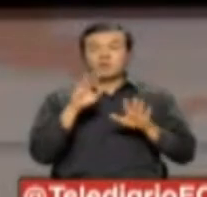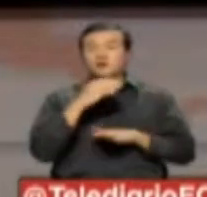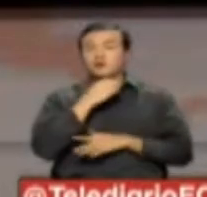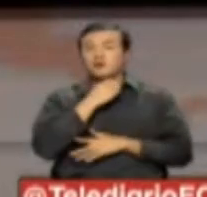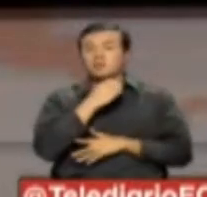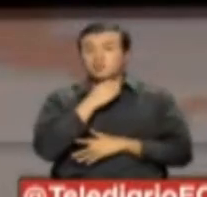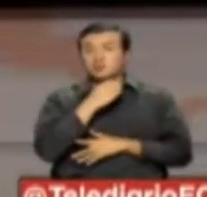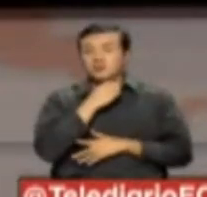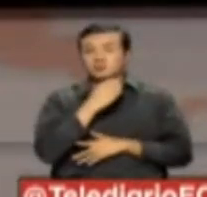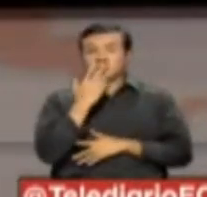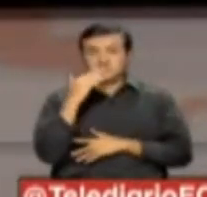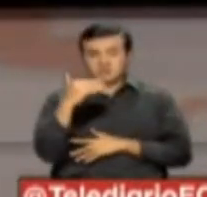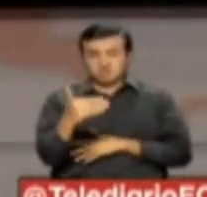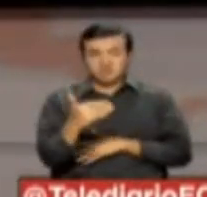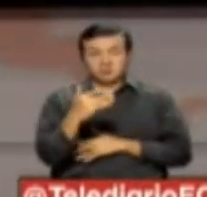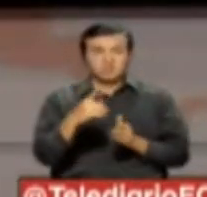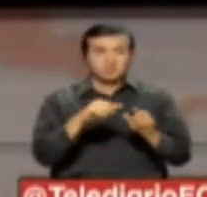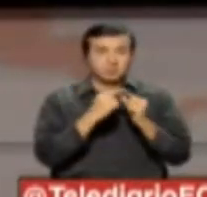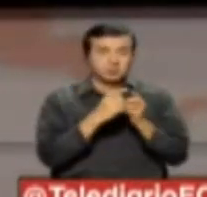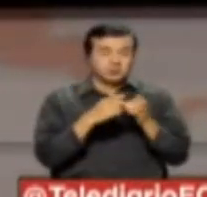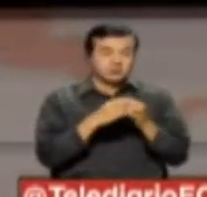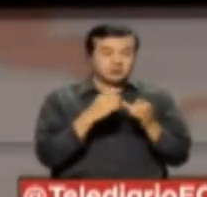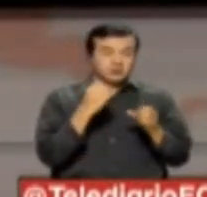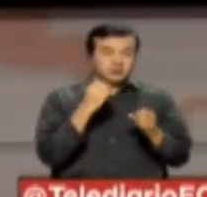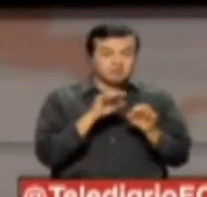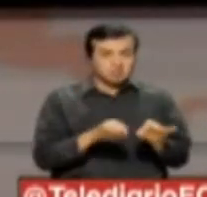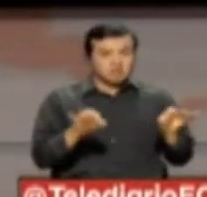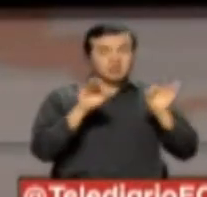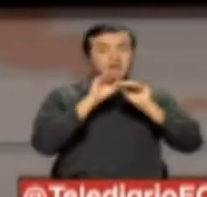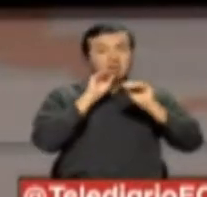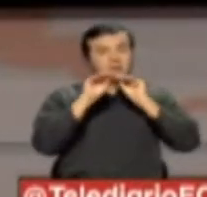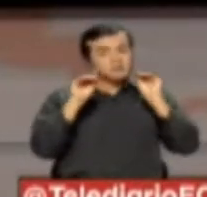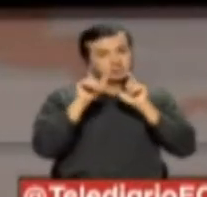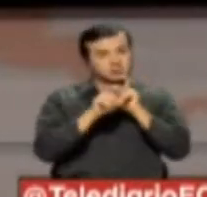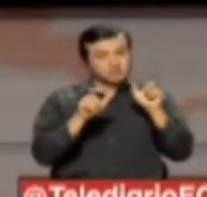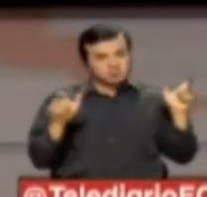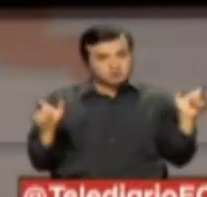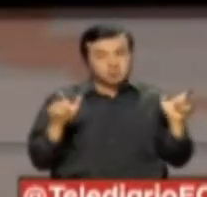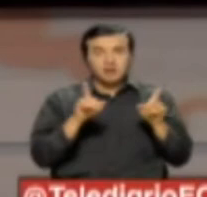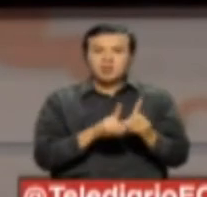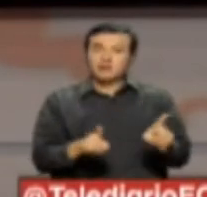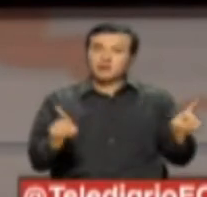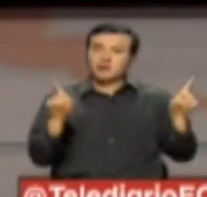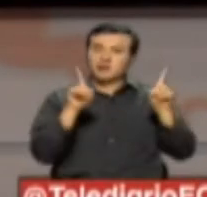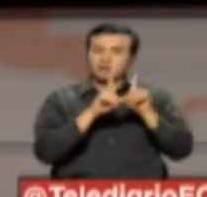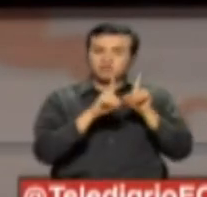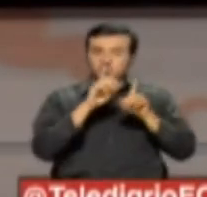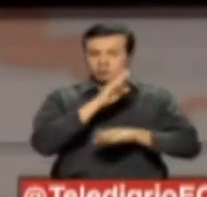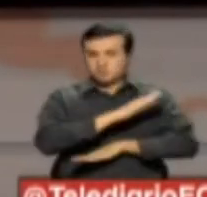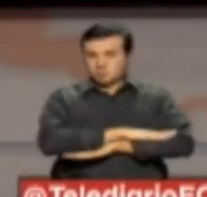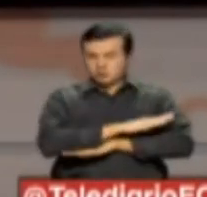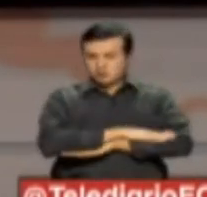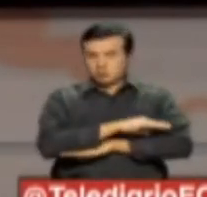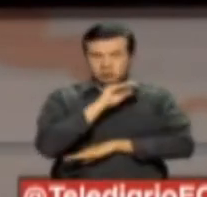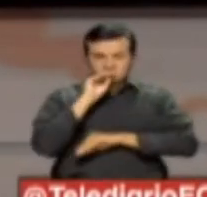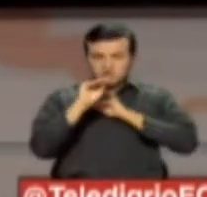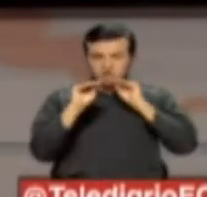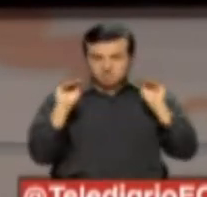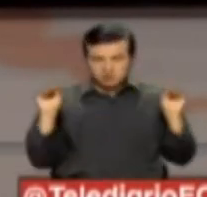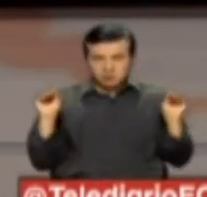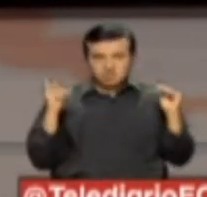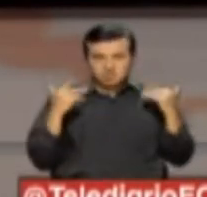y luego en las mesas temáticas obviamente es muy importante que consignen los datos dentro de la plataforma puesto que luego